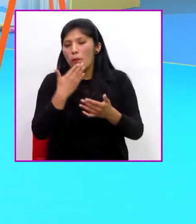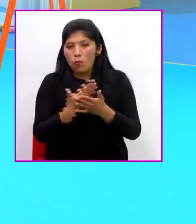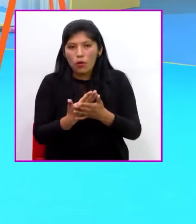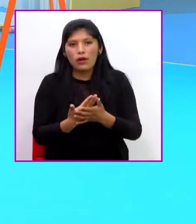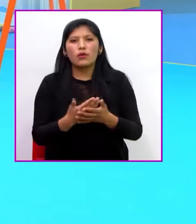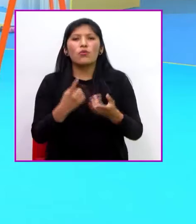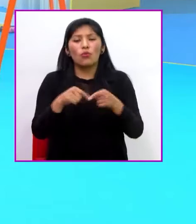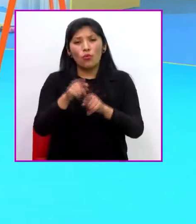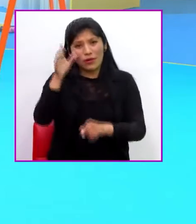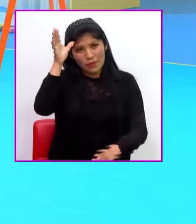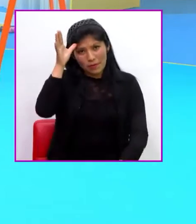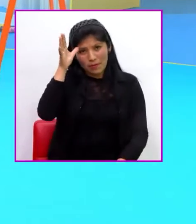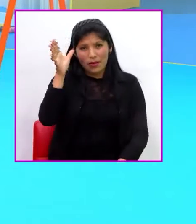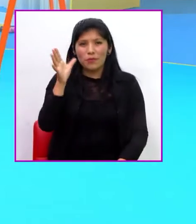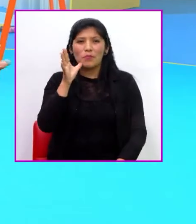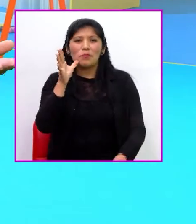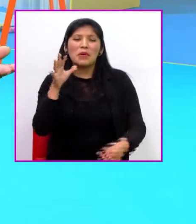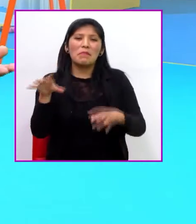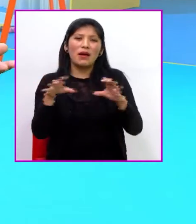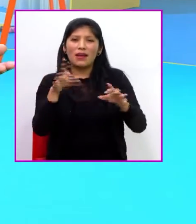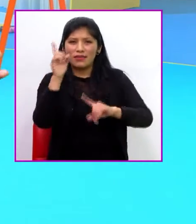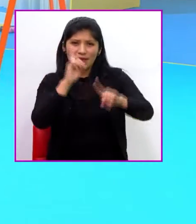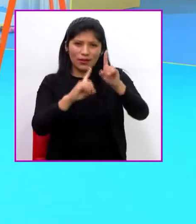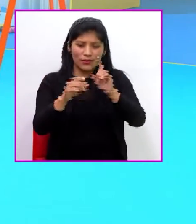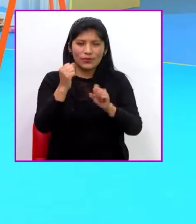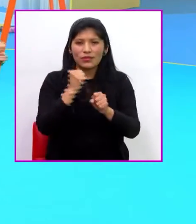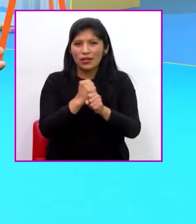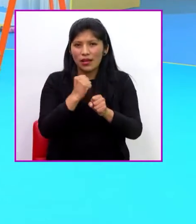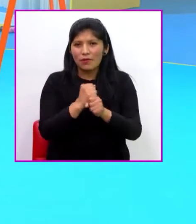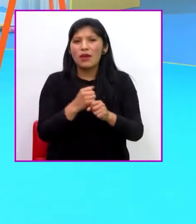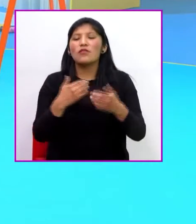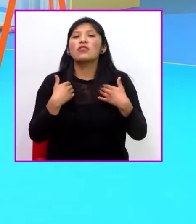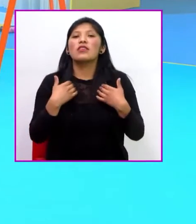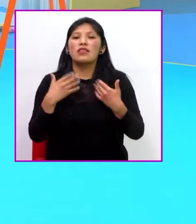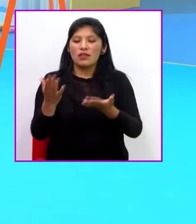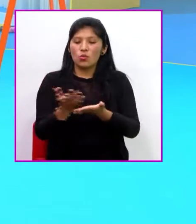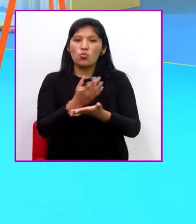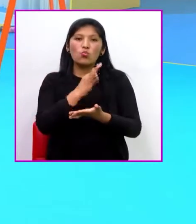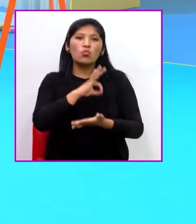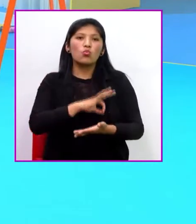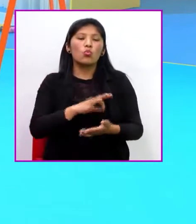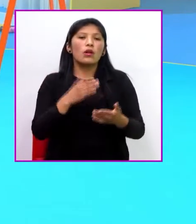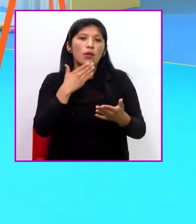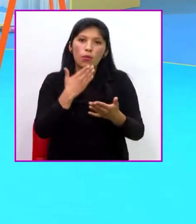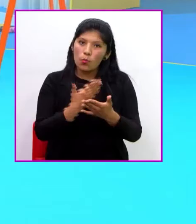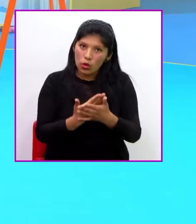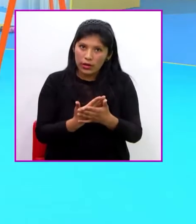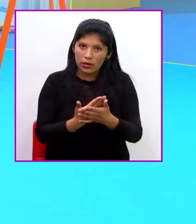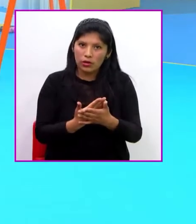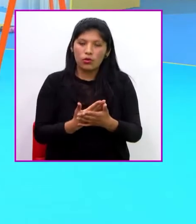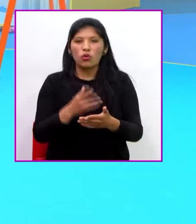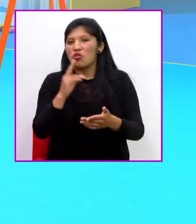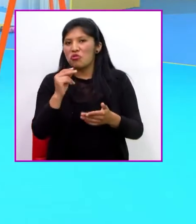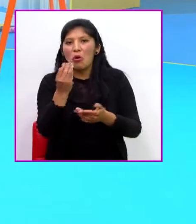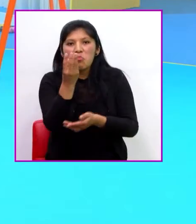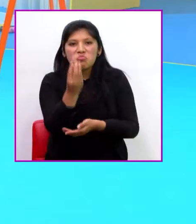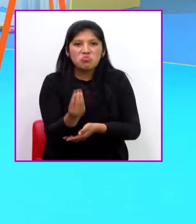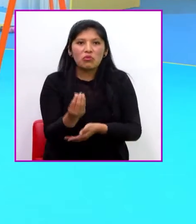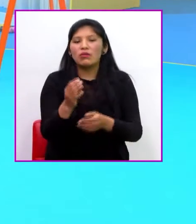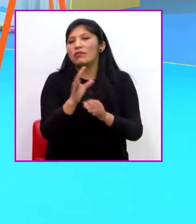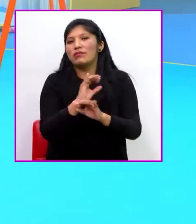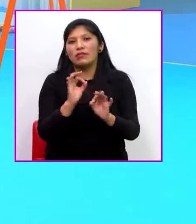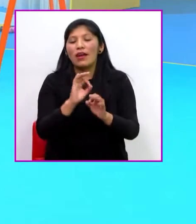mamá realiza una actividad laboral, trabaja, debe recibir un salario justo de acuerdo a su